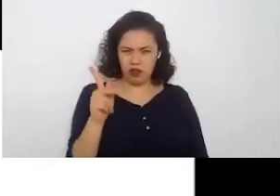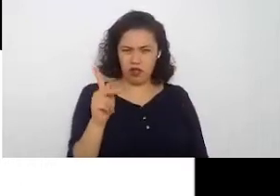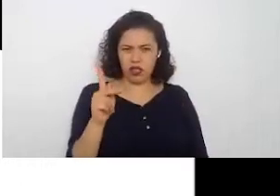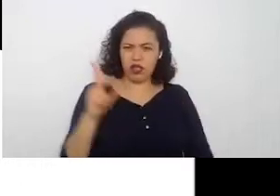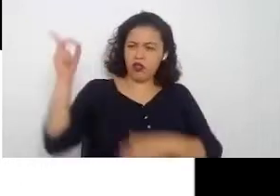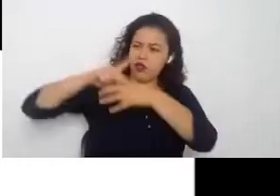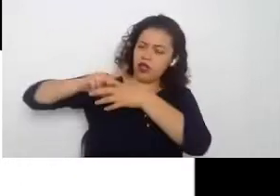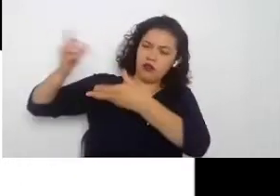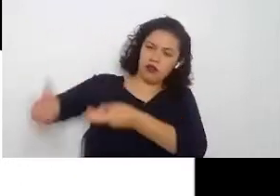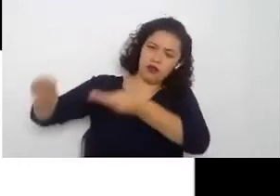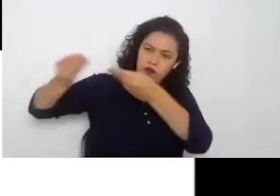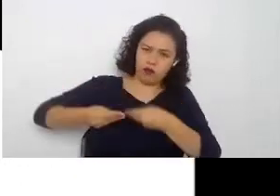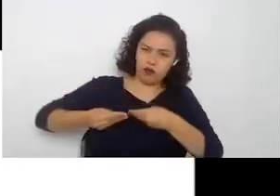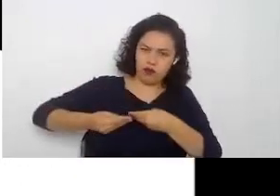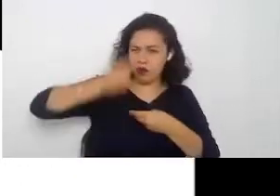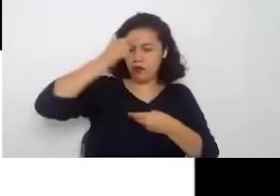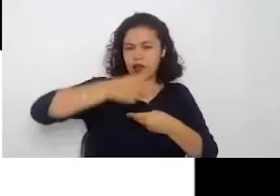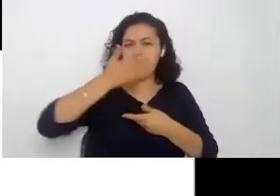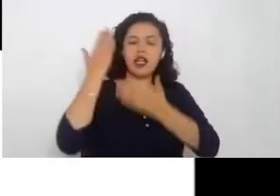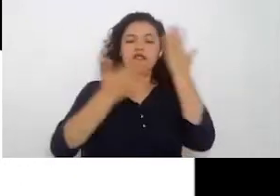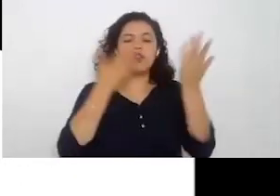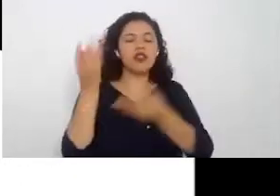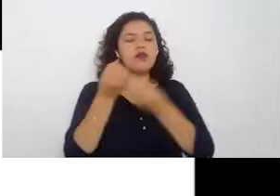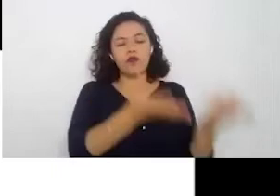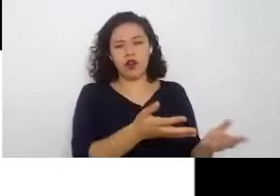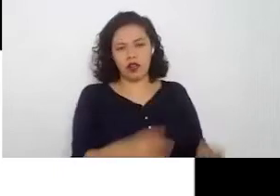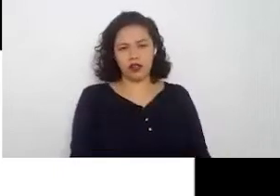donativo a estudiantes.